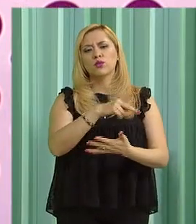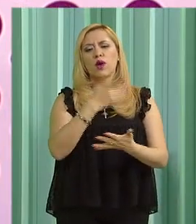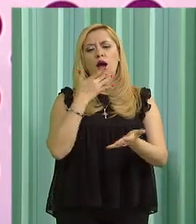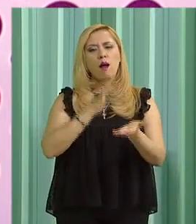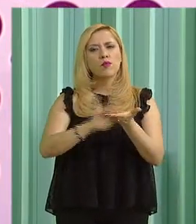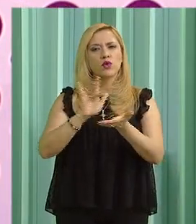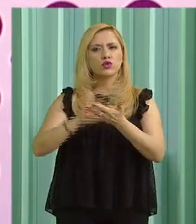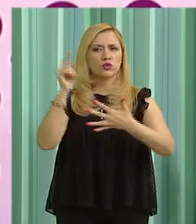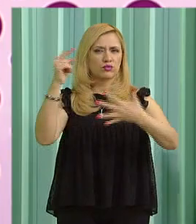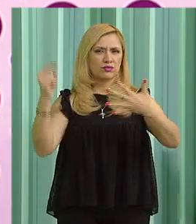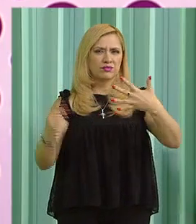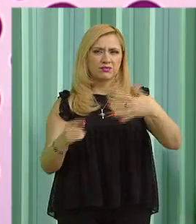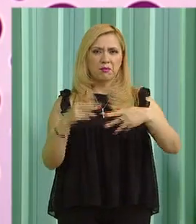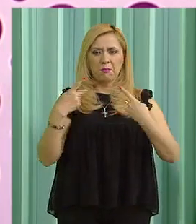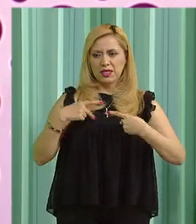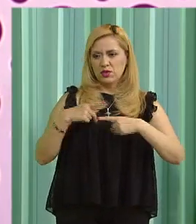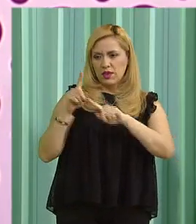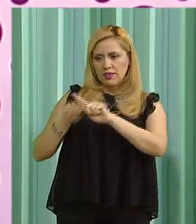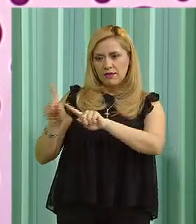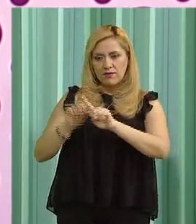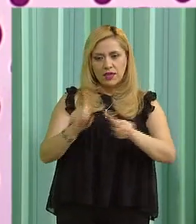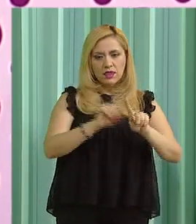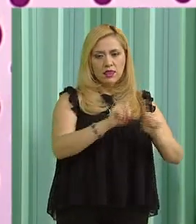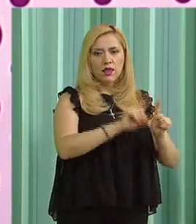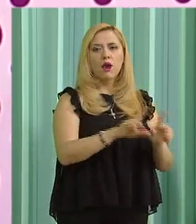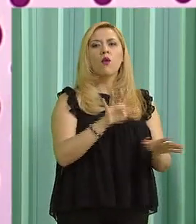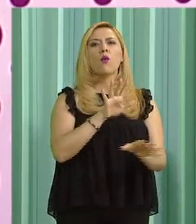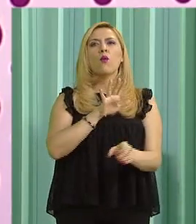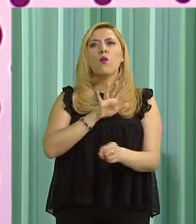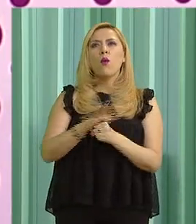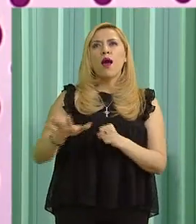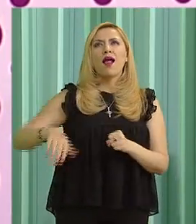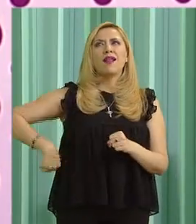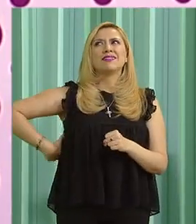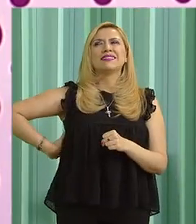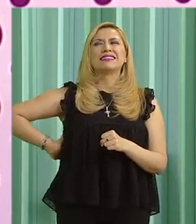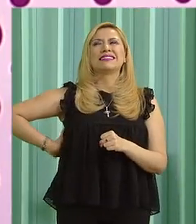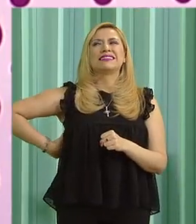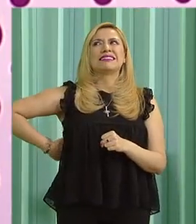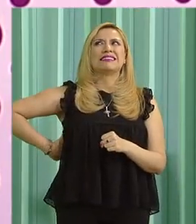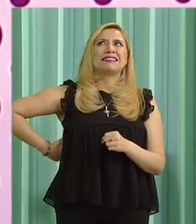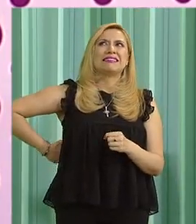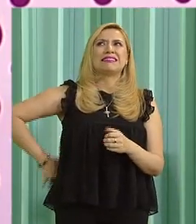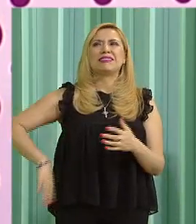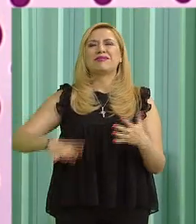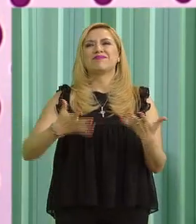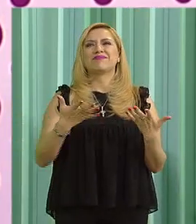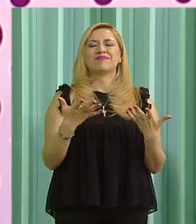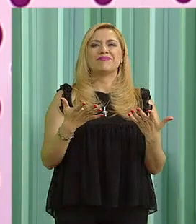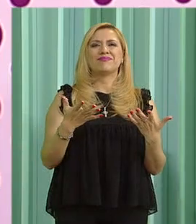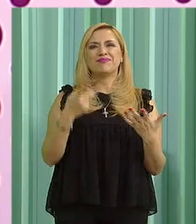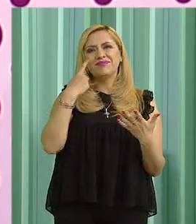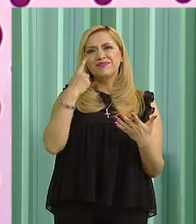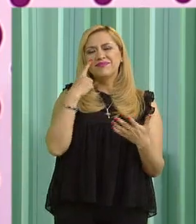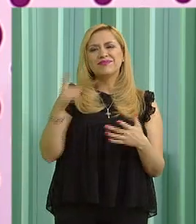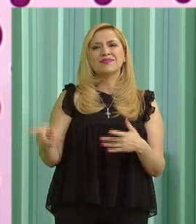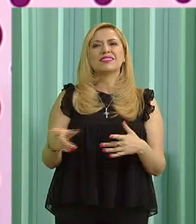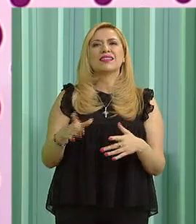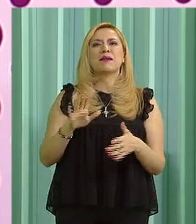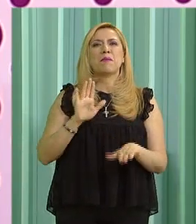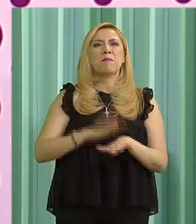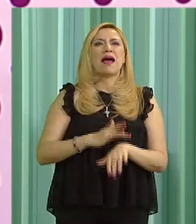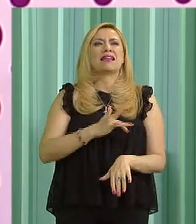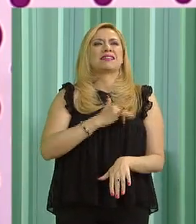perfiles, digamos, de la población que apoyan, que son los que más transmiten esta incertidumbre o este sentimiento